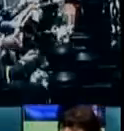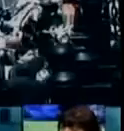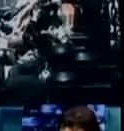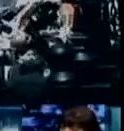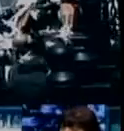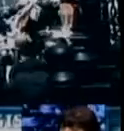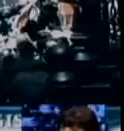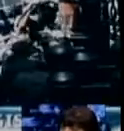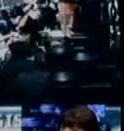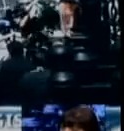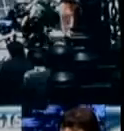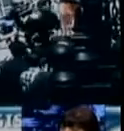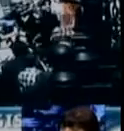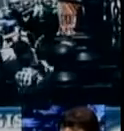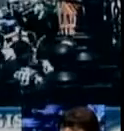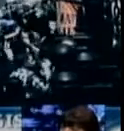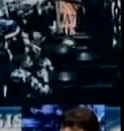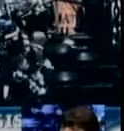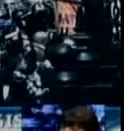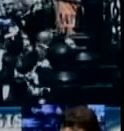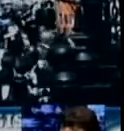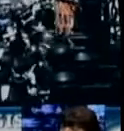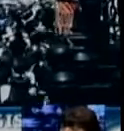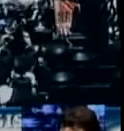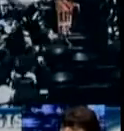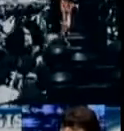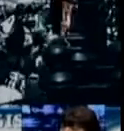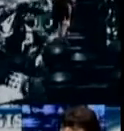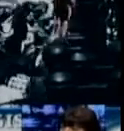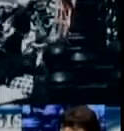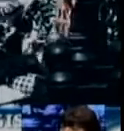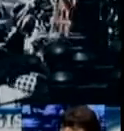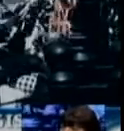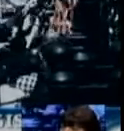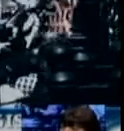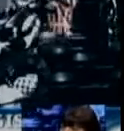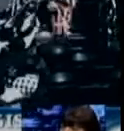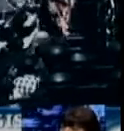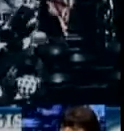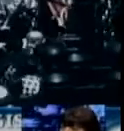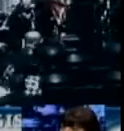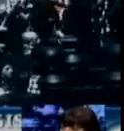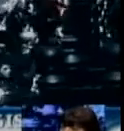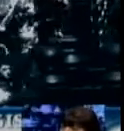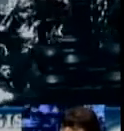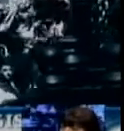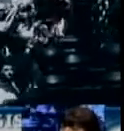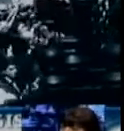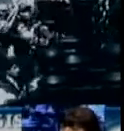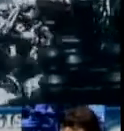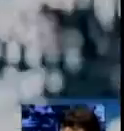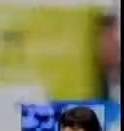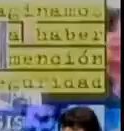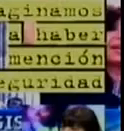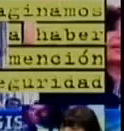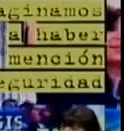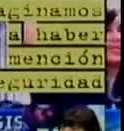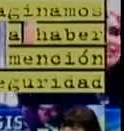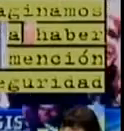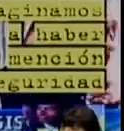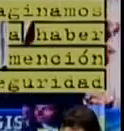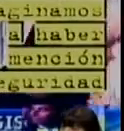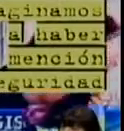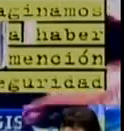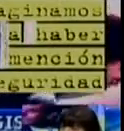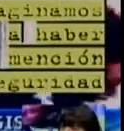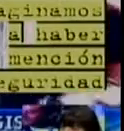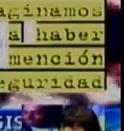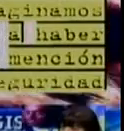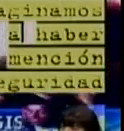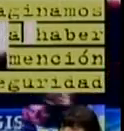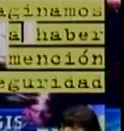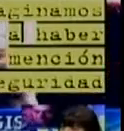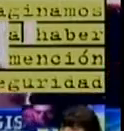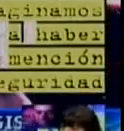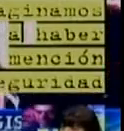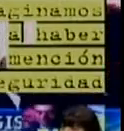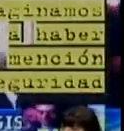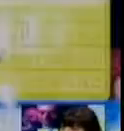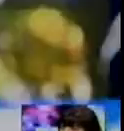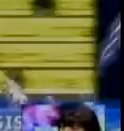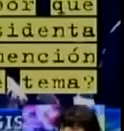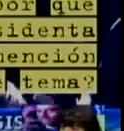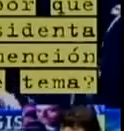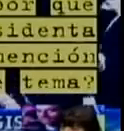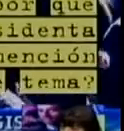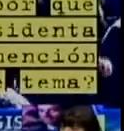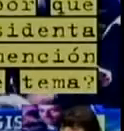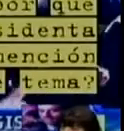electorales. Tampoco habló en términos como debería haber hablado de la cuestión de la inseguridad. Imaginamos que iba a haber alguna mención vinculada al tema de la